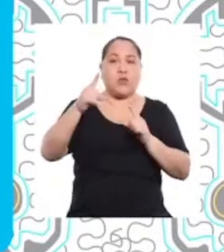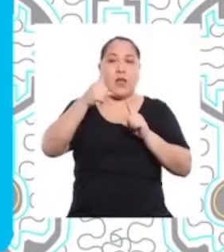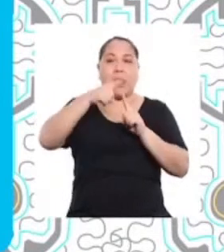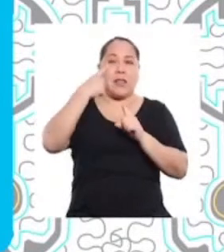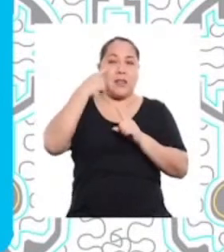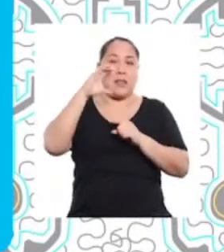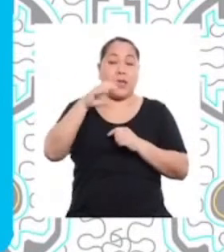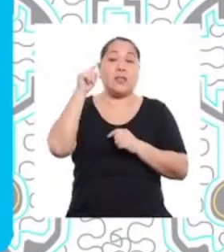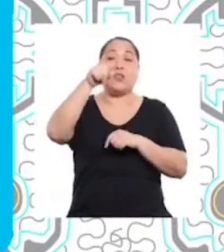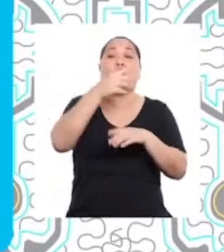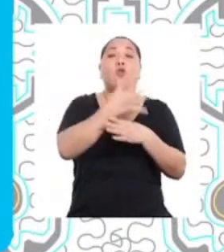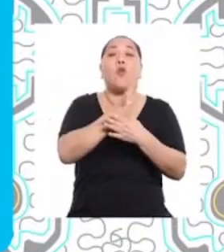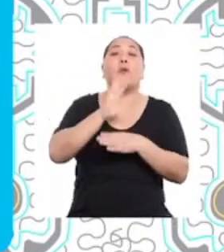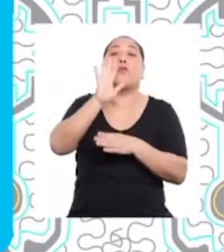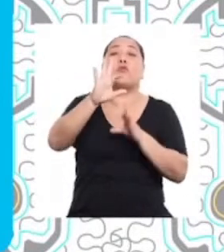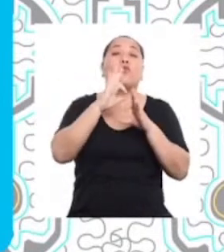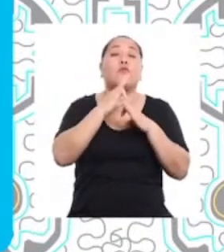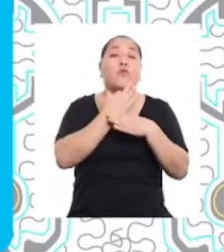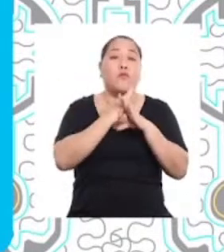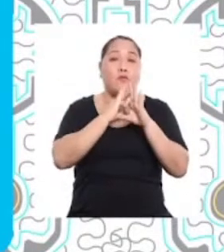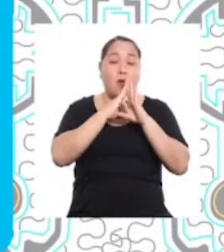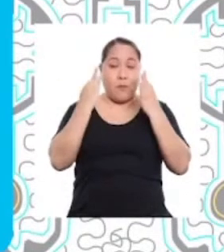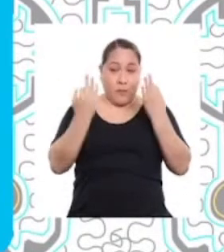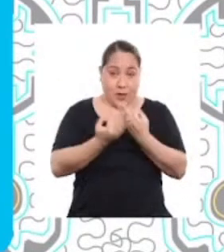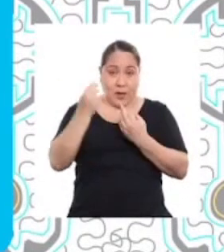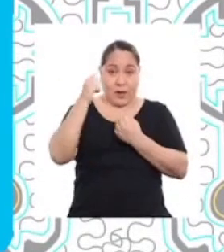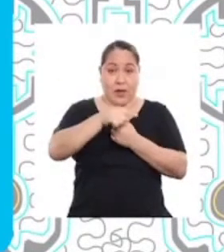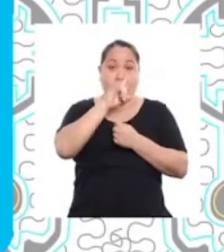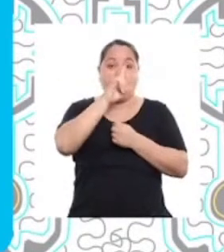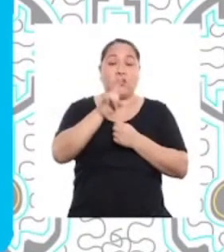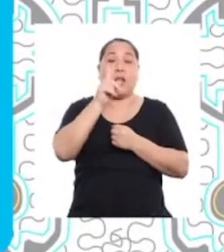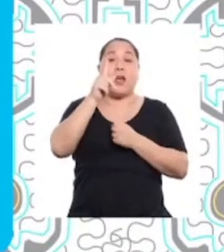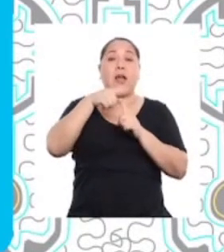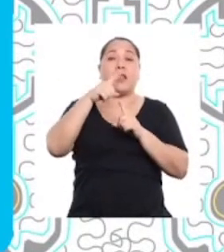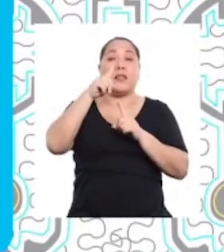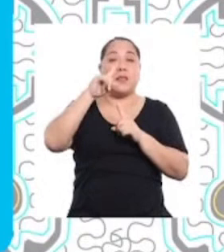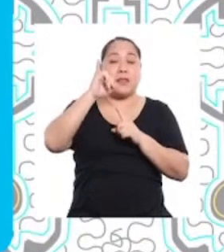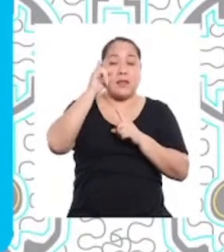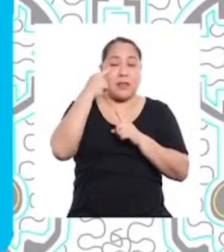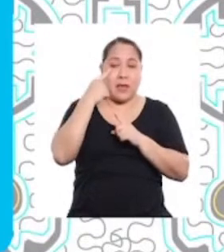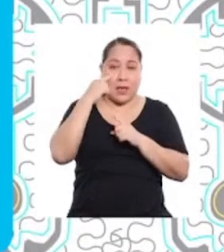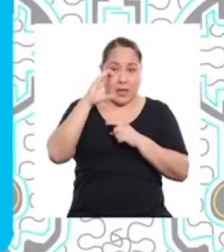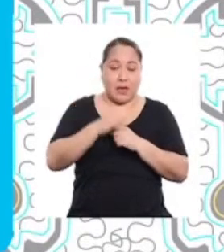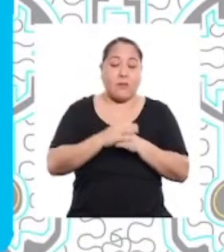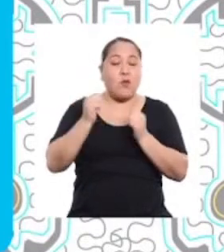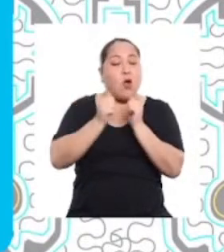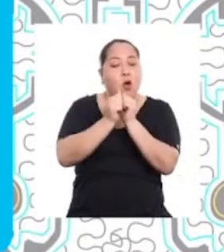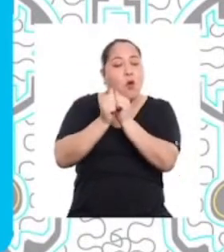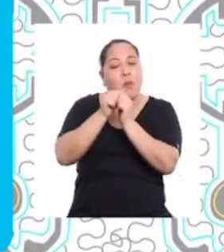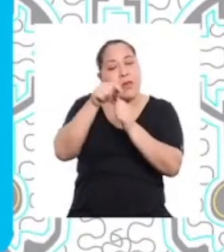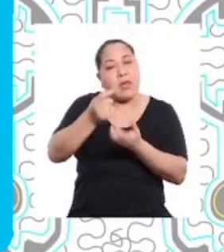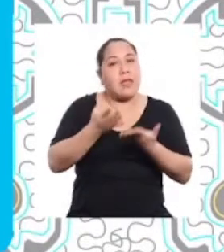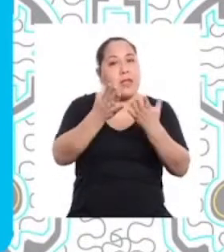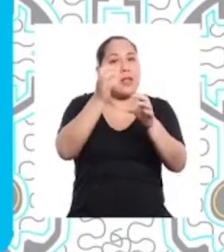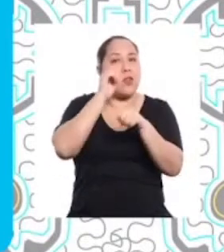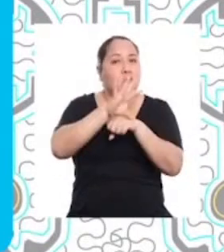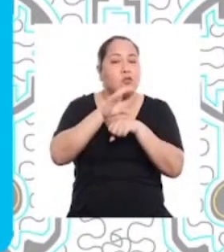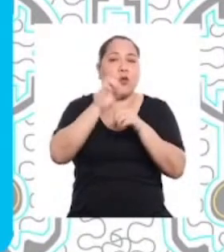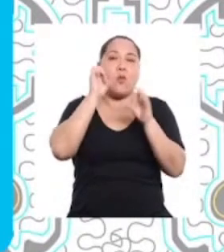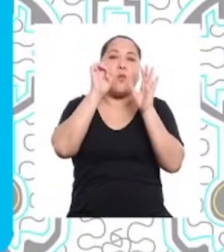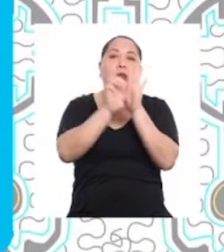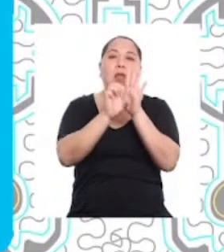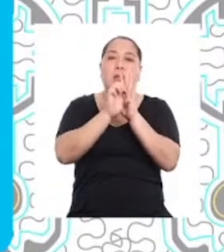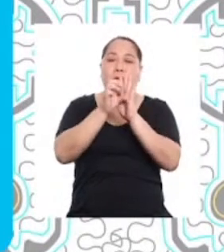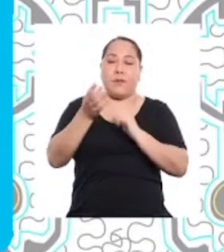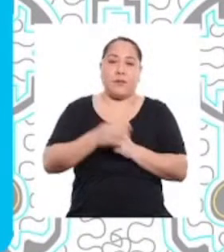TIC. Y si compartes tiempo con tu familia al usar las TIC, te pondrán a acompañar y darte consejos.